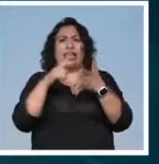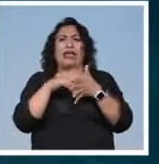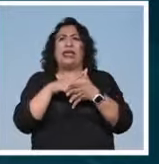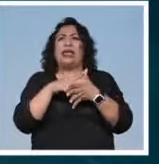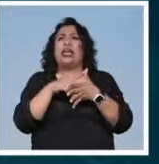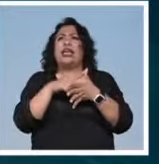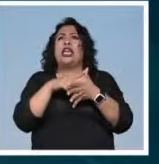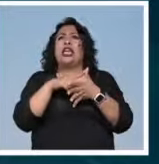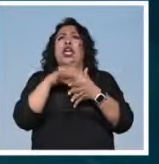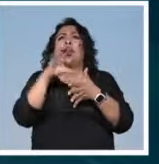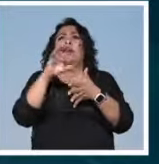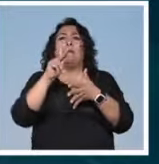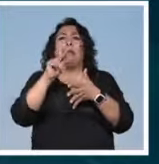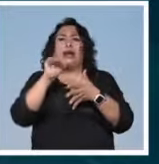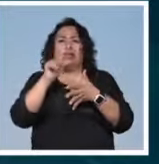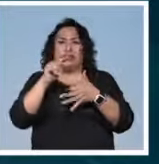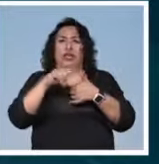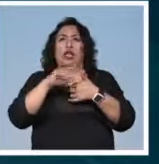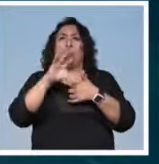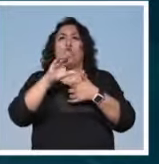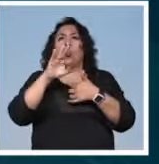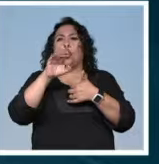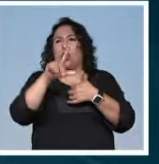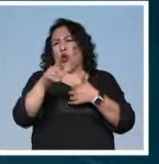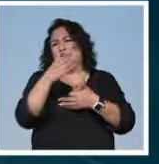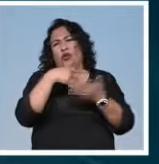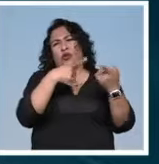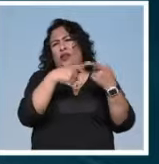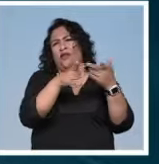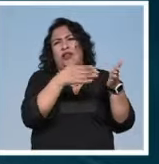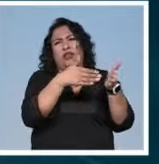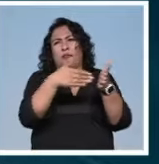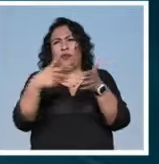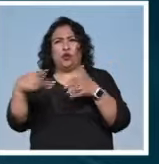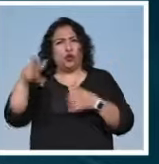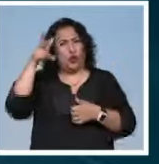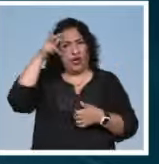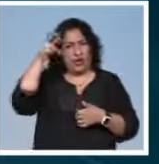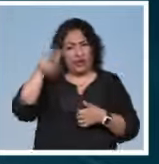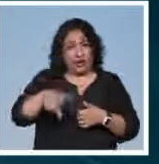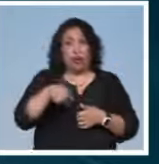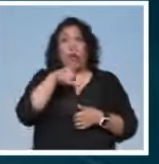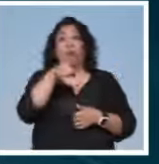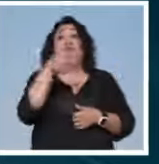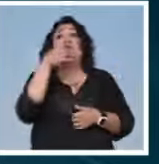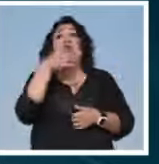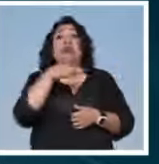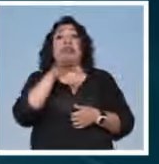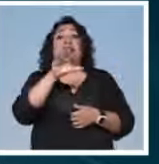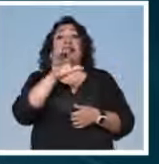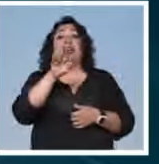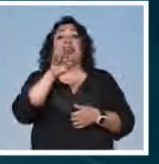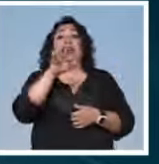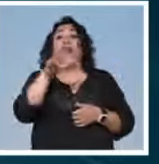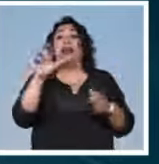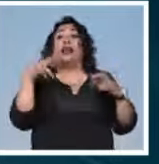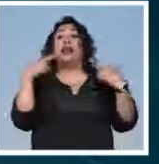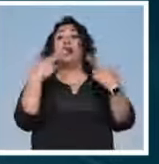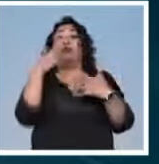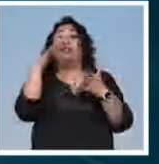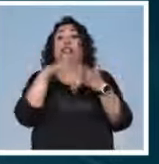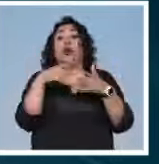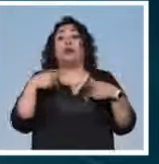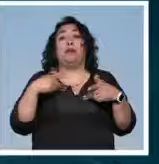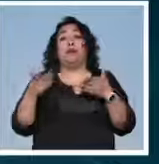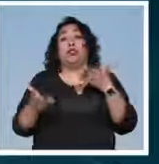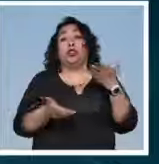pastes, cocoles, toda la gastronomía hidalguense. En el carnaval se reunirán 5.000 danzantes,